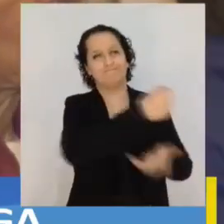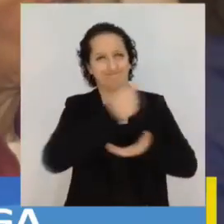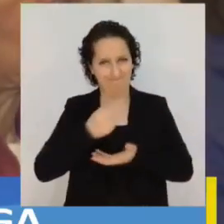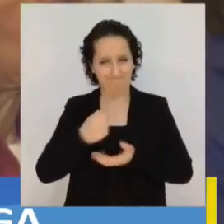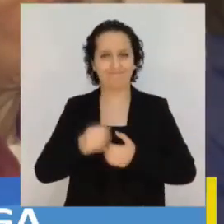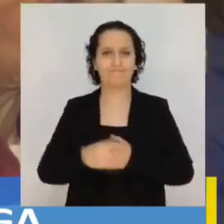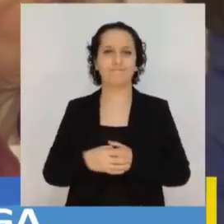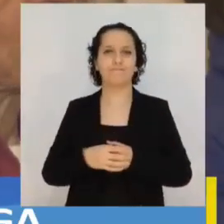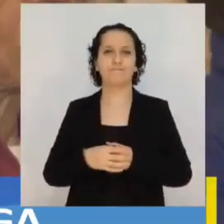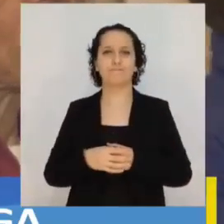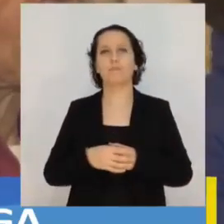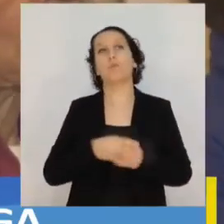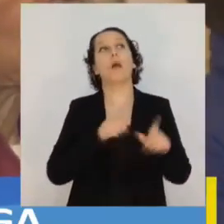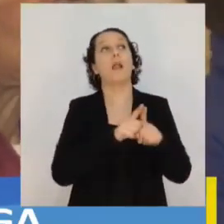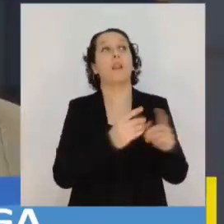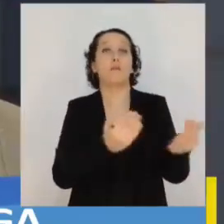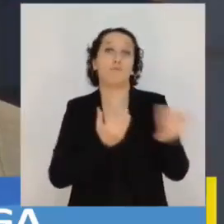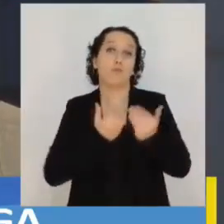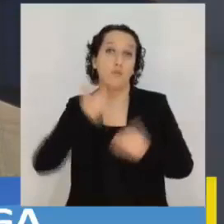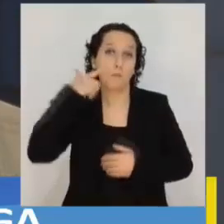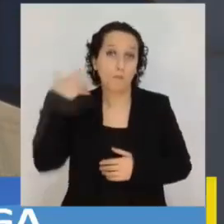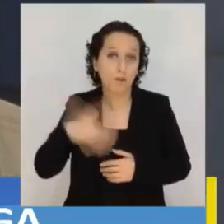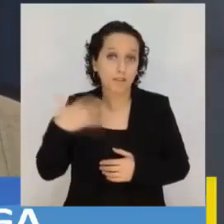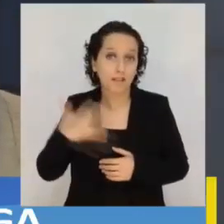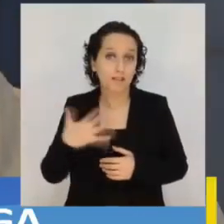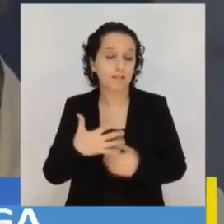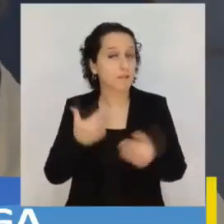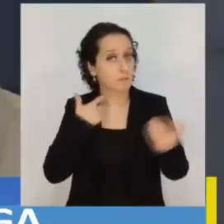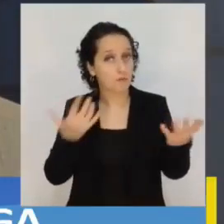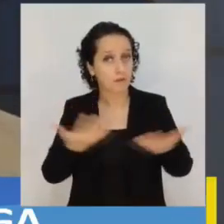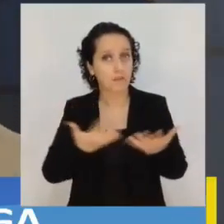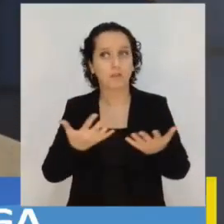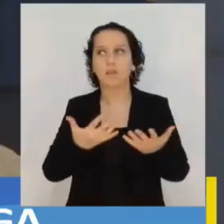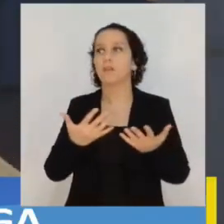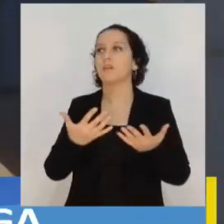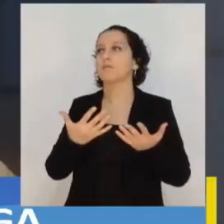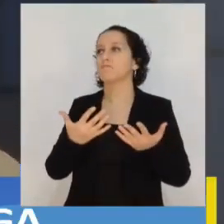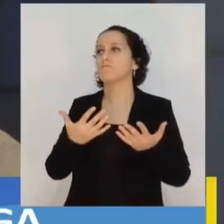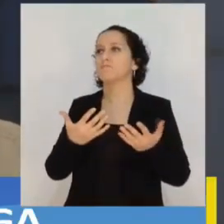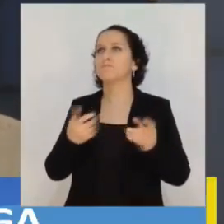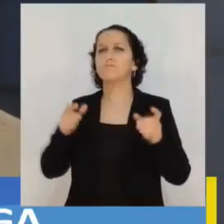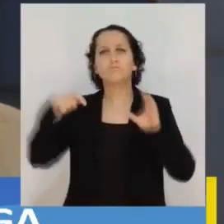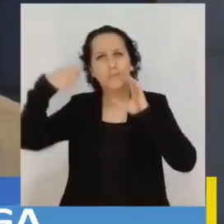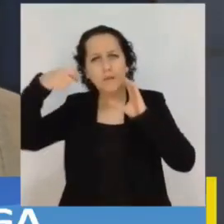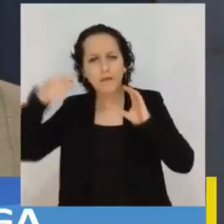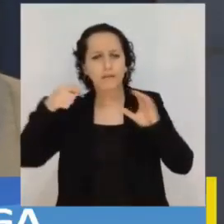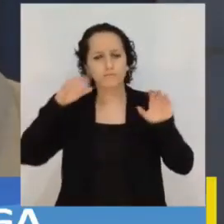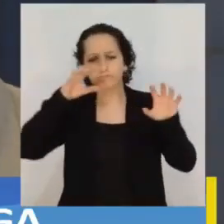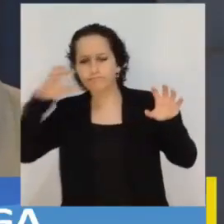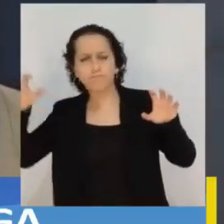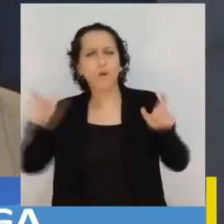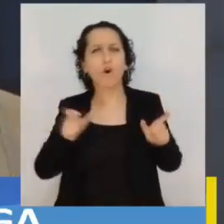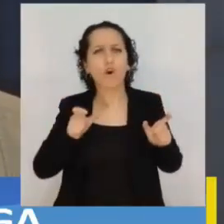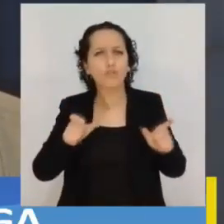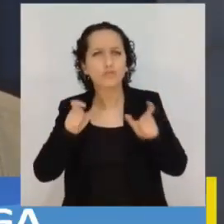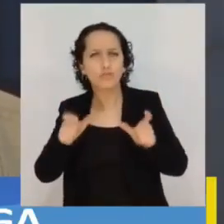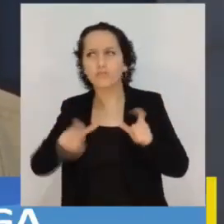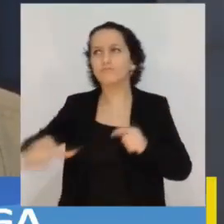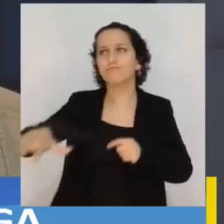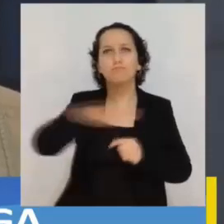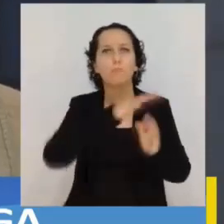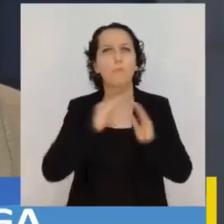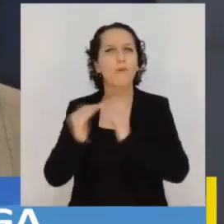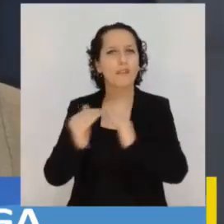beneficio. Fue un bastante aporte para nosotros, porque nos permite, ¿cierto?, tener un control, digamos, de la seguridad de